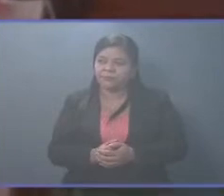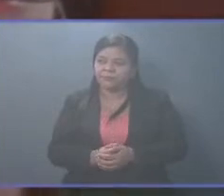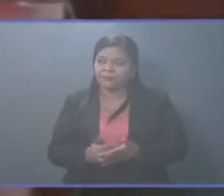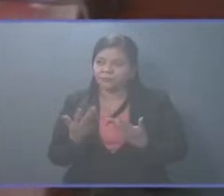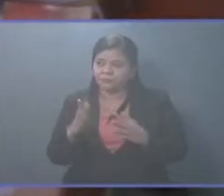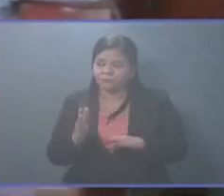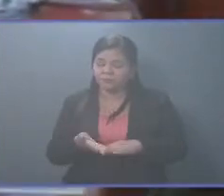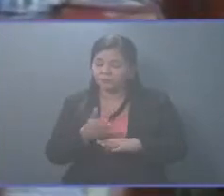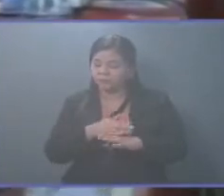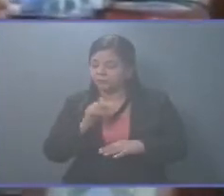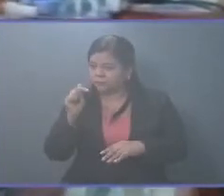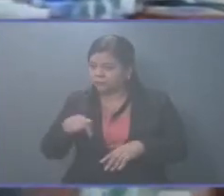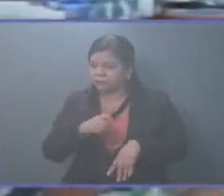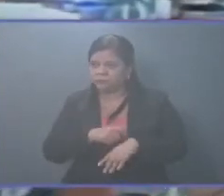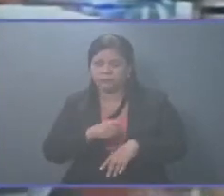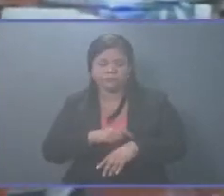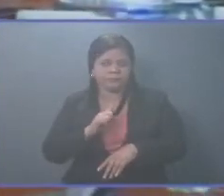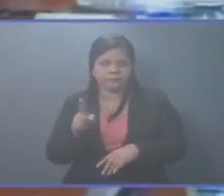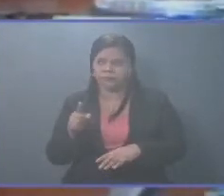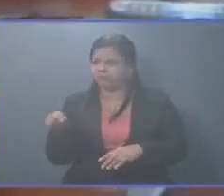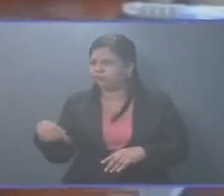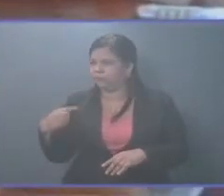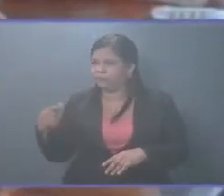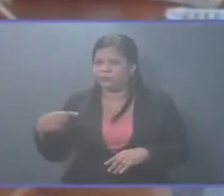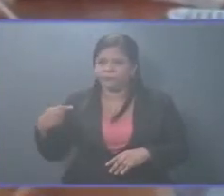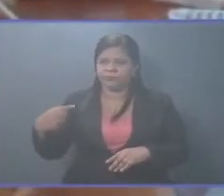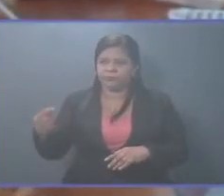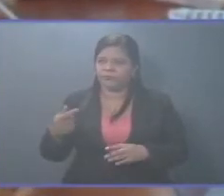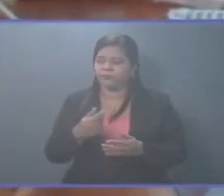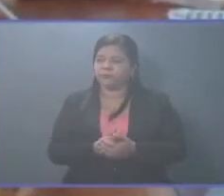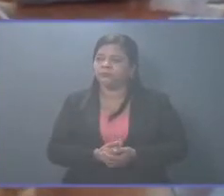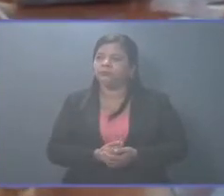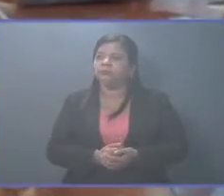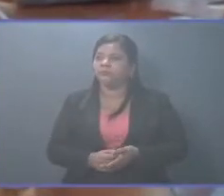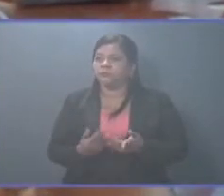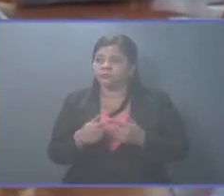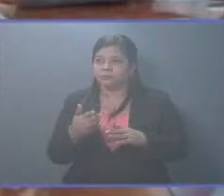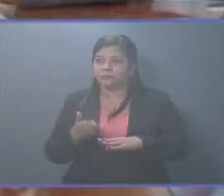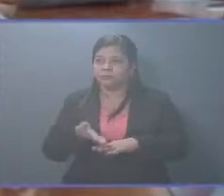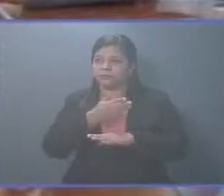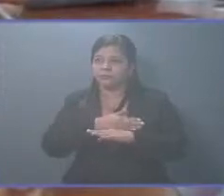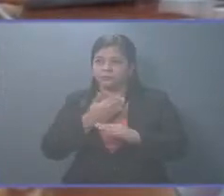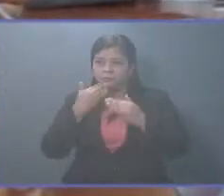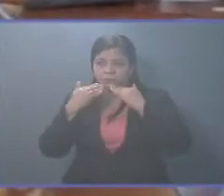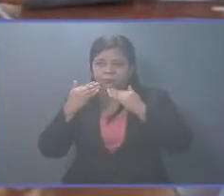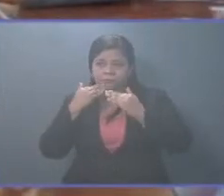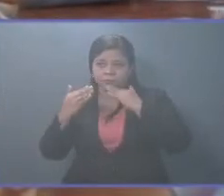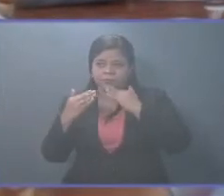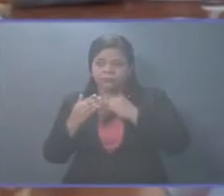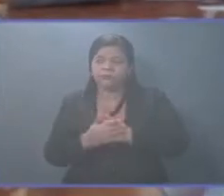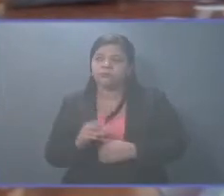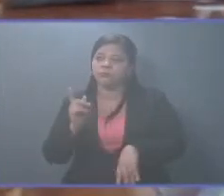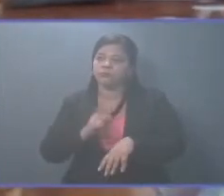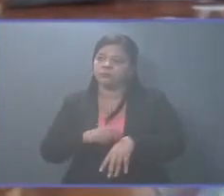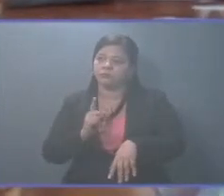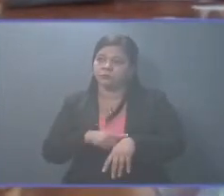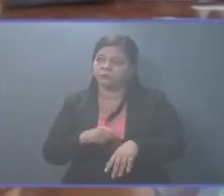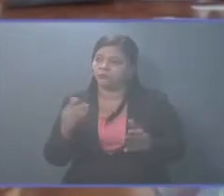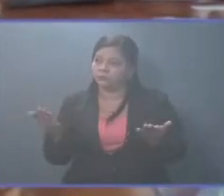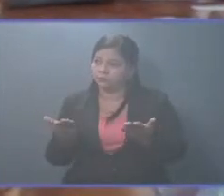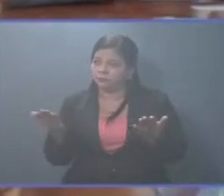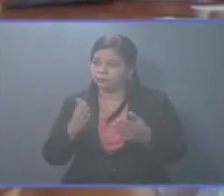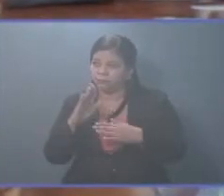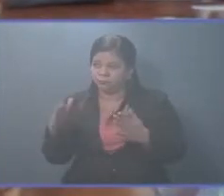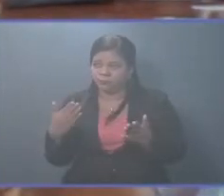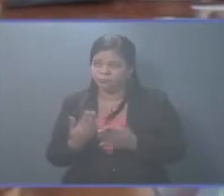eso no es ahorita, ha sido siempre, ¿verdad? Porque como les indicaba, pues al momento de hacer esa